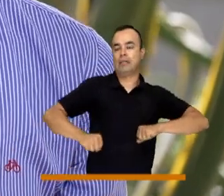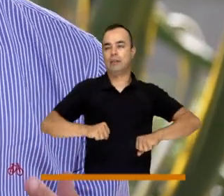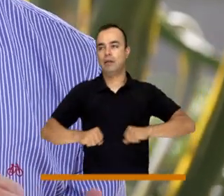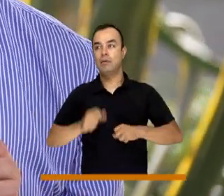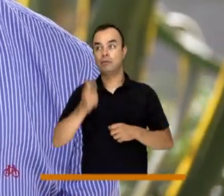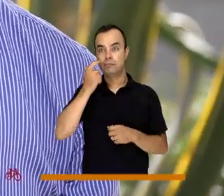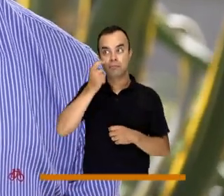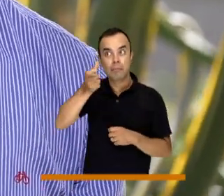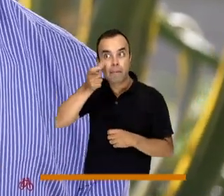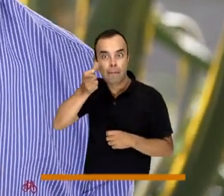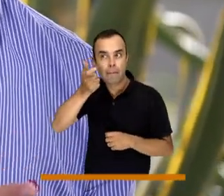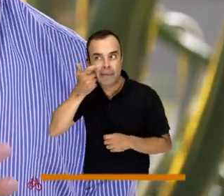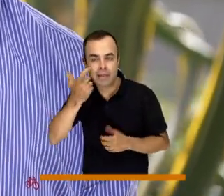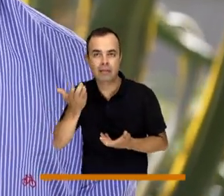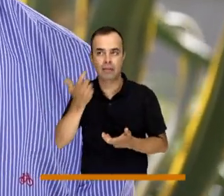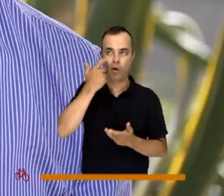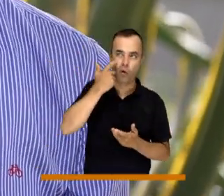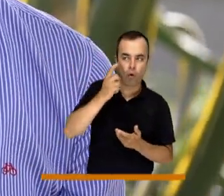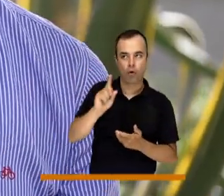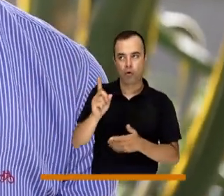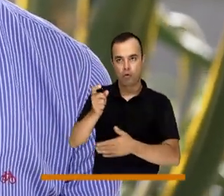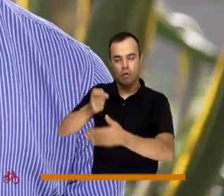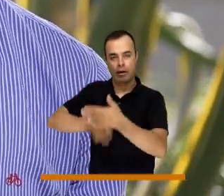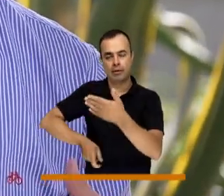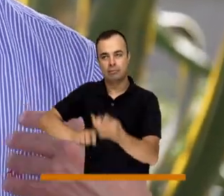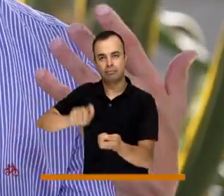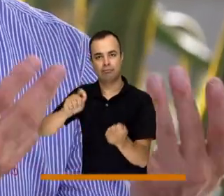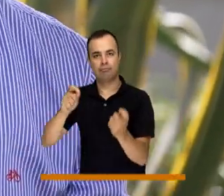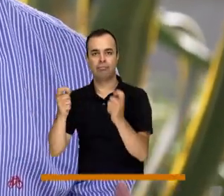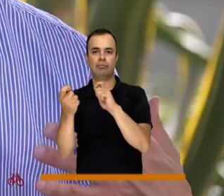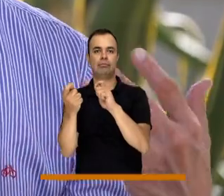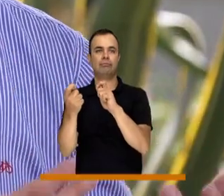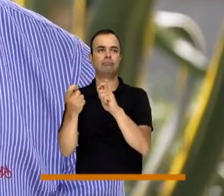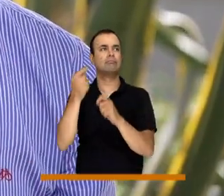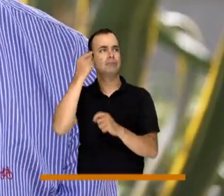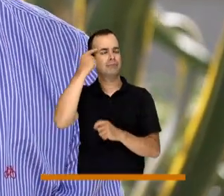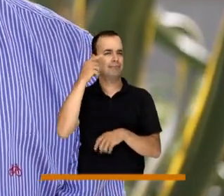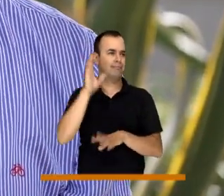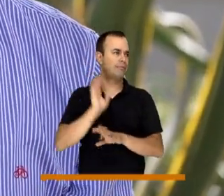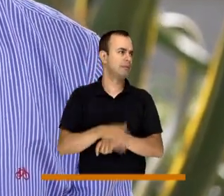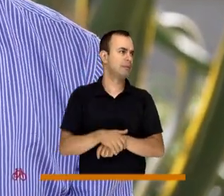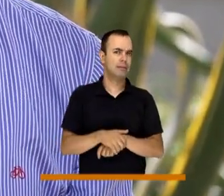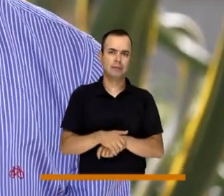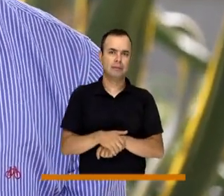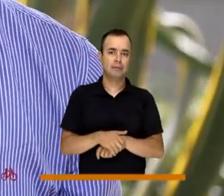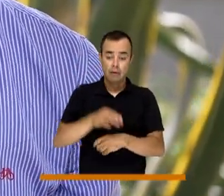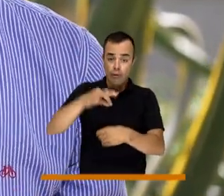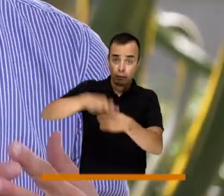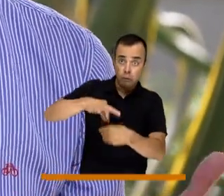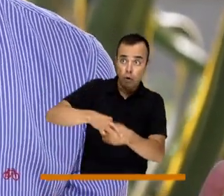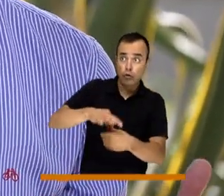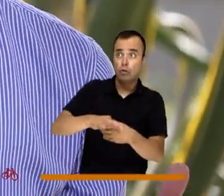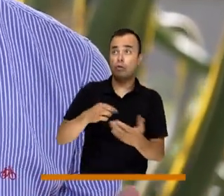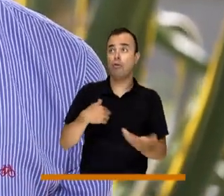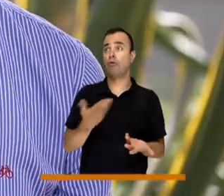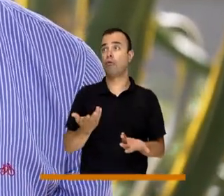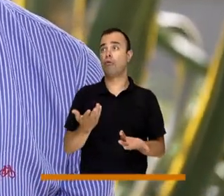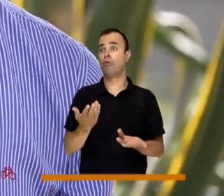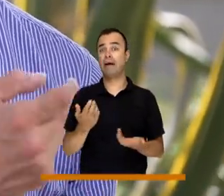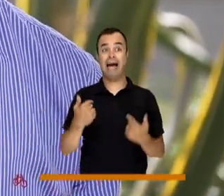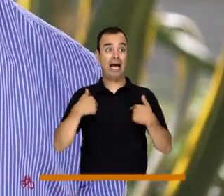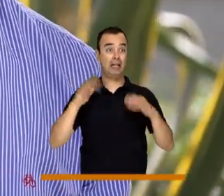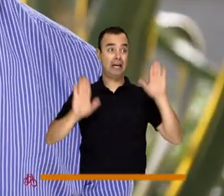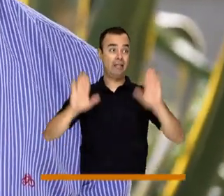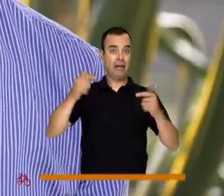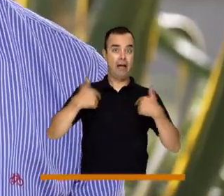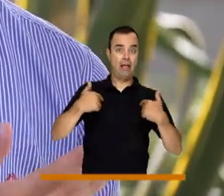otras maneras. Yo creo una ciudadanía activa que está haciendo control ciudadano, que esté proponiendo, que esté actuando constantemente, y se puede hacer a través de muchas formas. Te